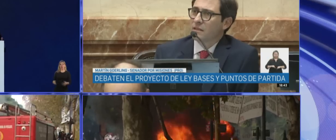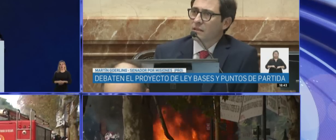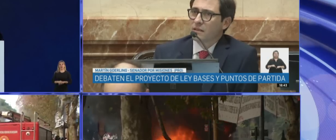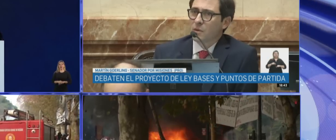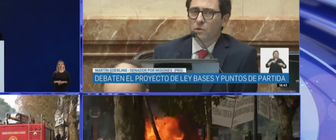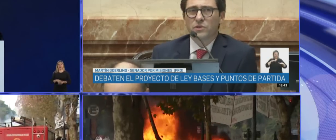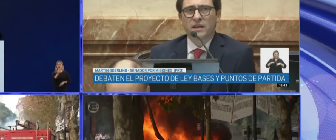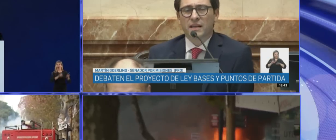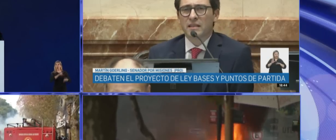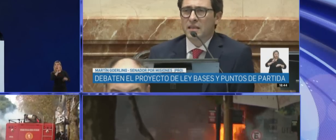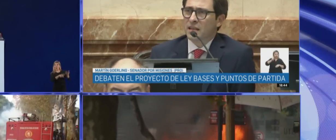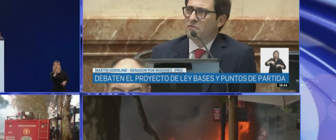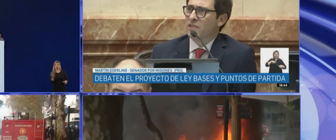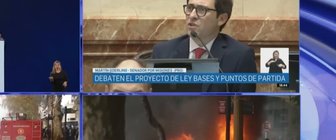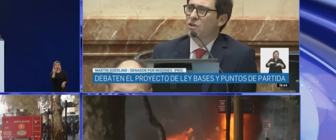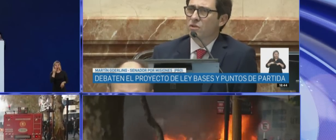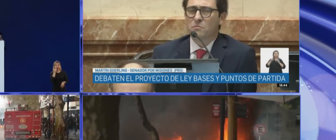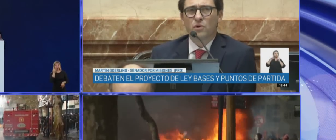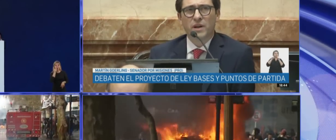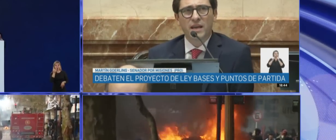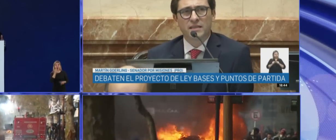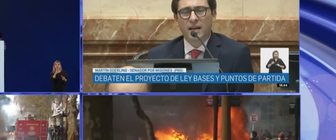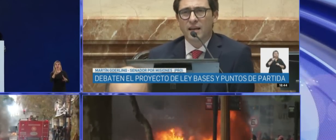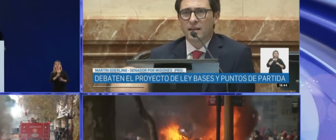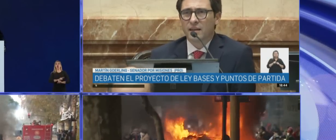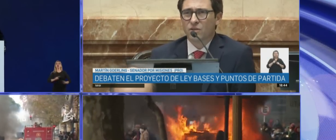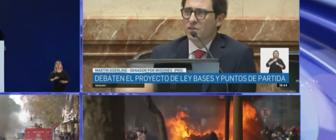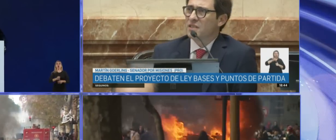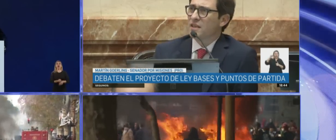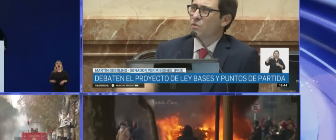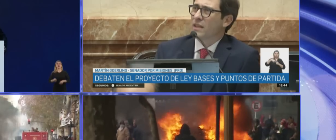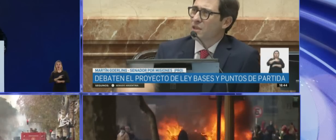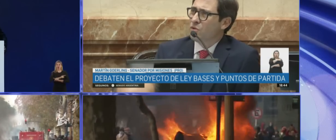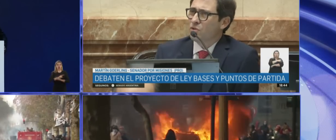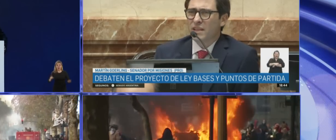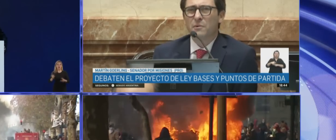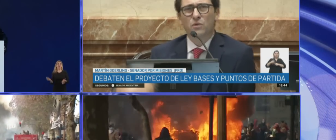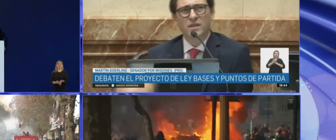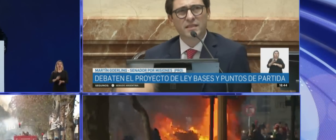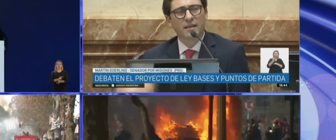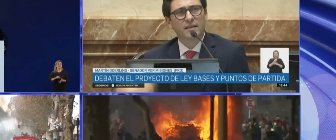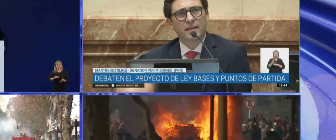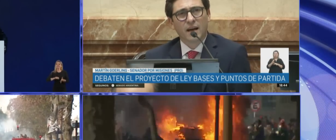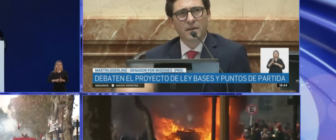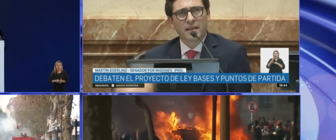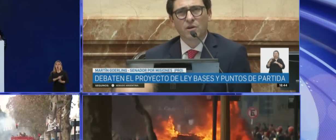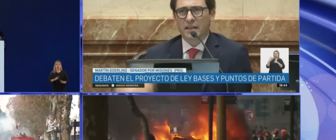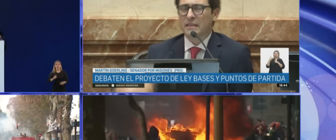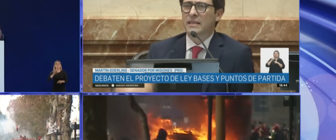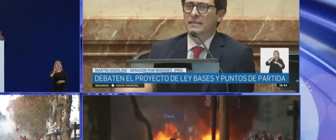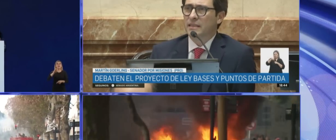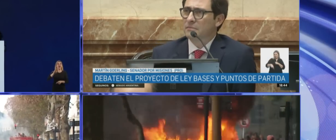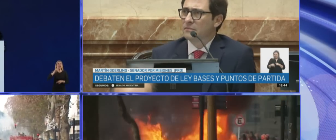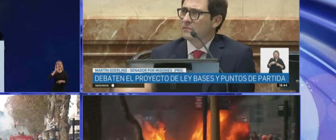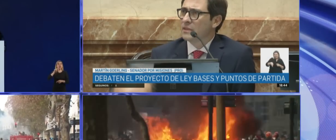Algunos caraduras que decían que no se podía ajustar más que un punto del PBI, cuando